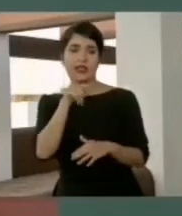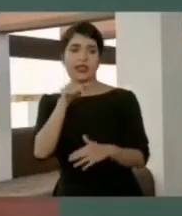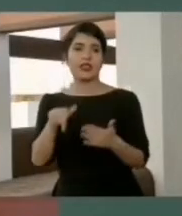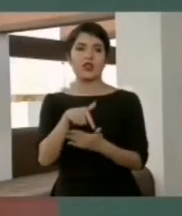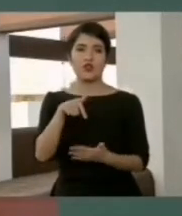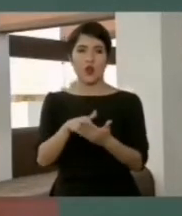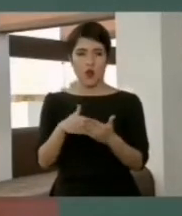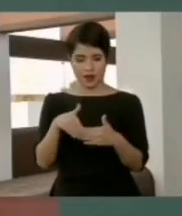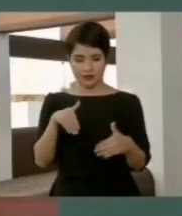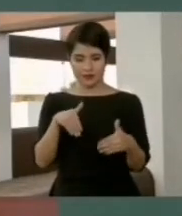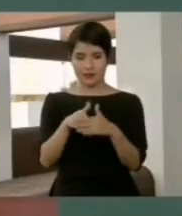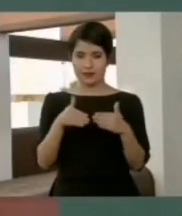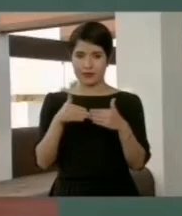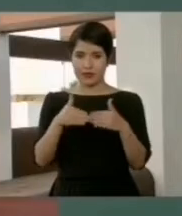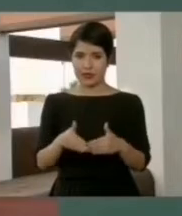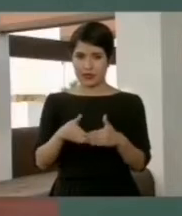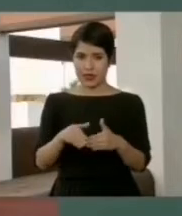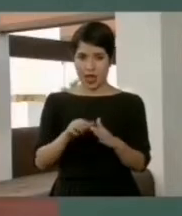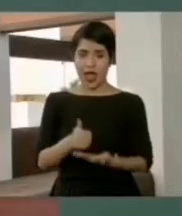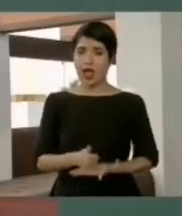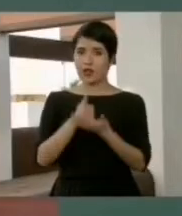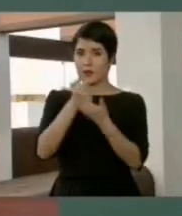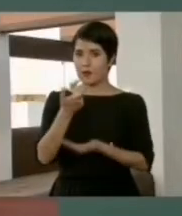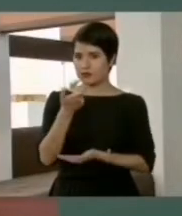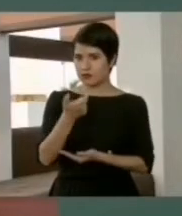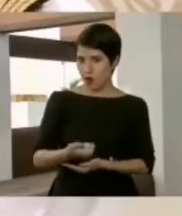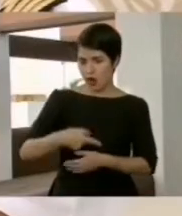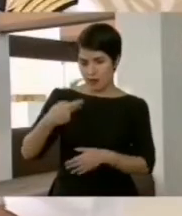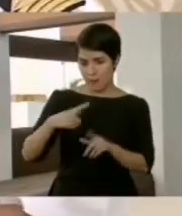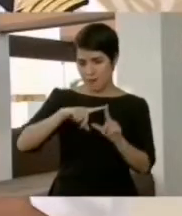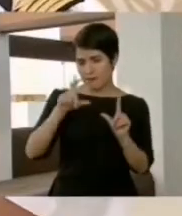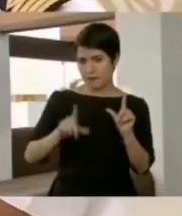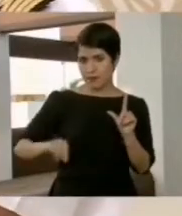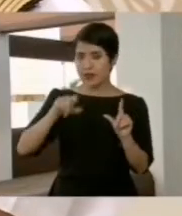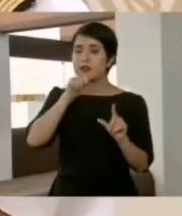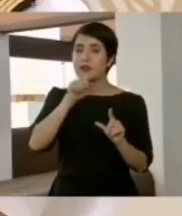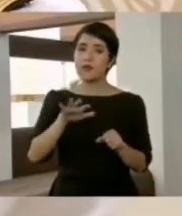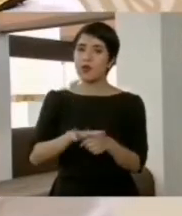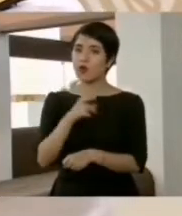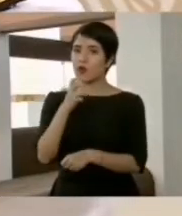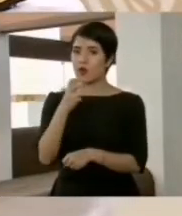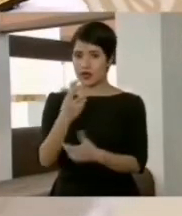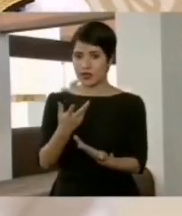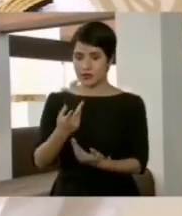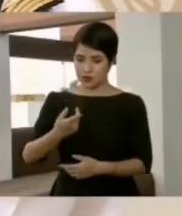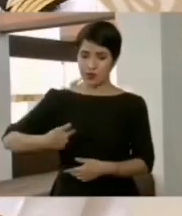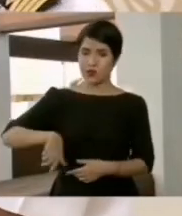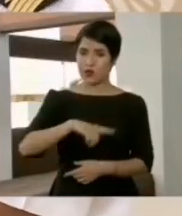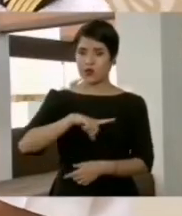toda la humanidad. Y es precisamente esa certeza y el genuino interés del Gobierno de la